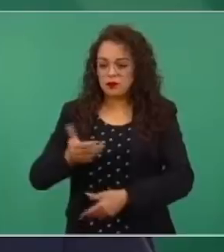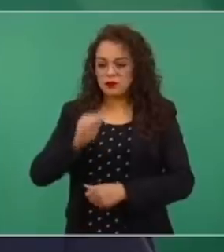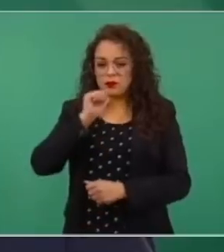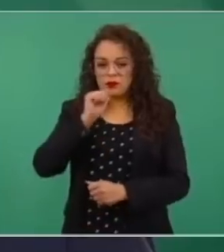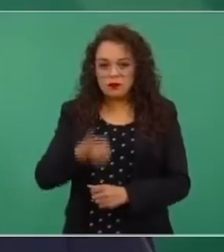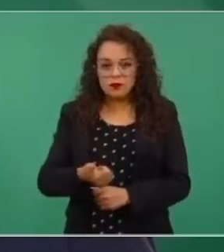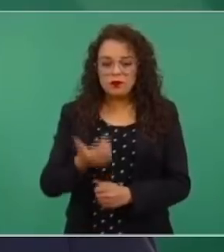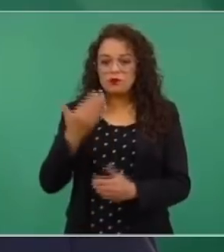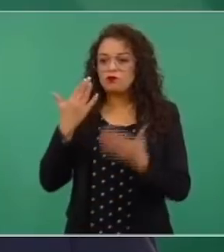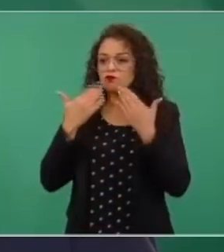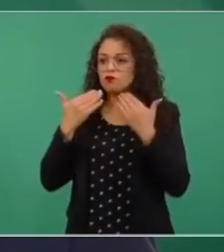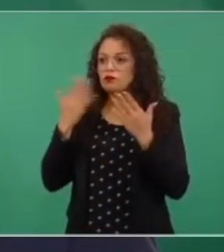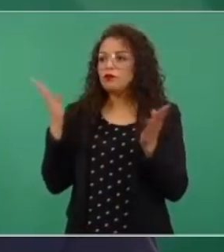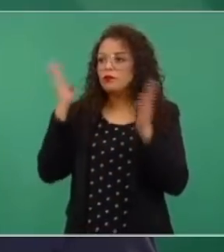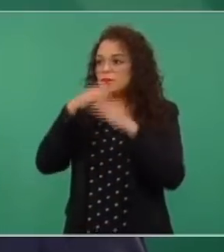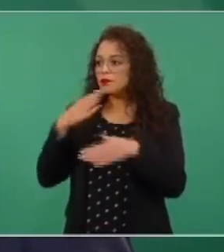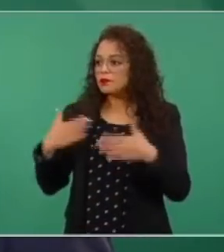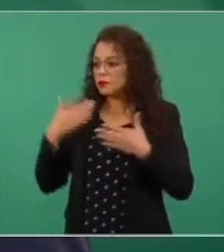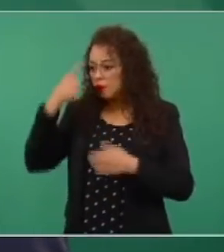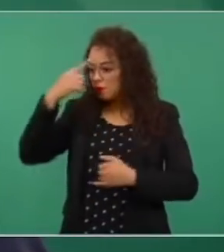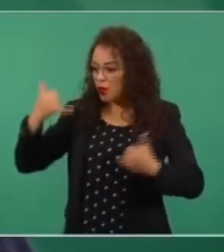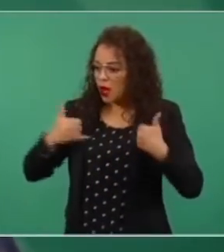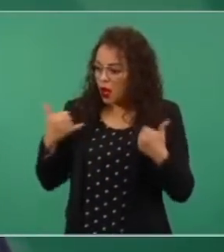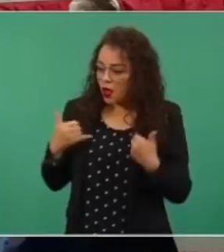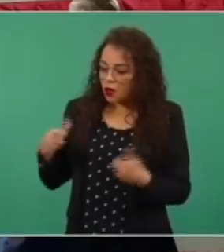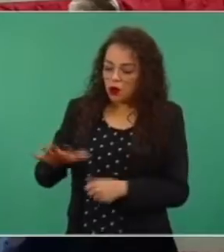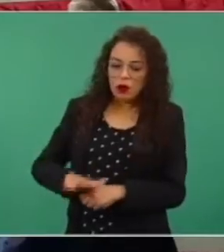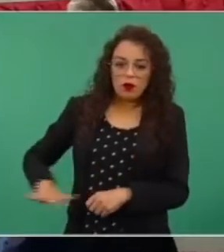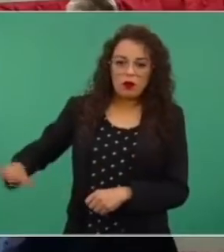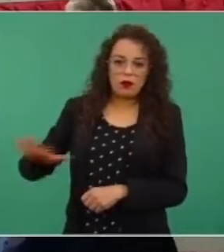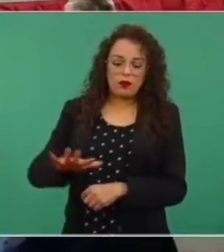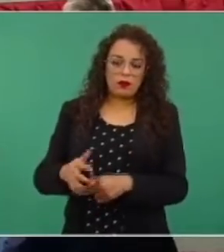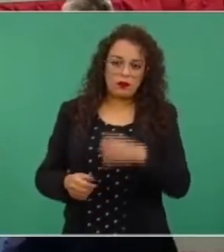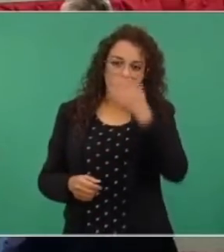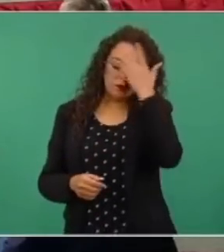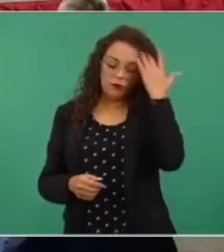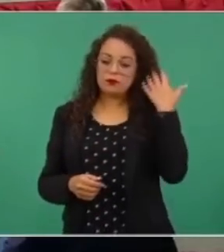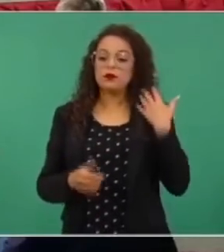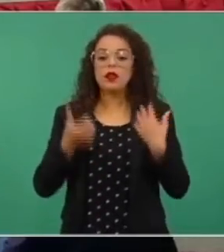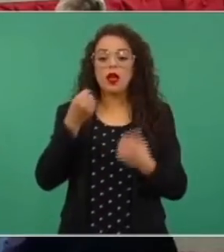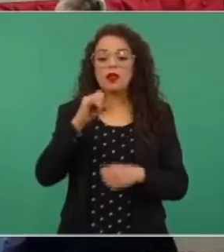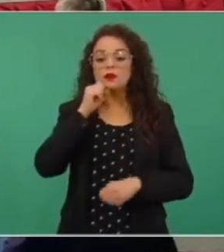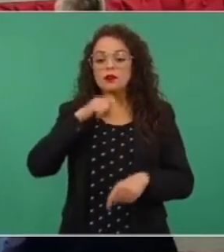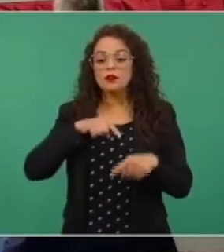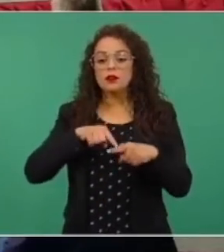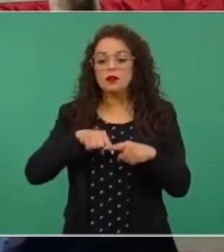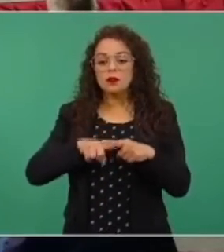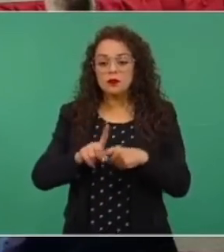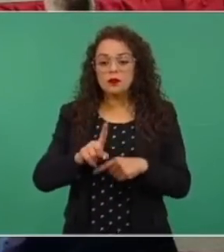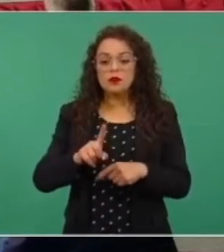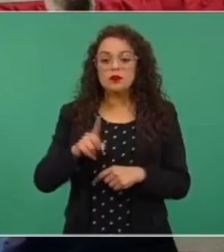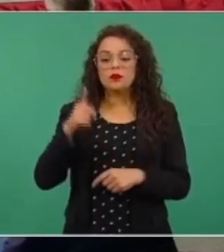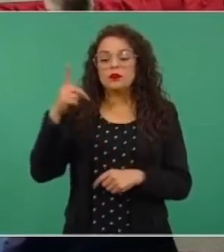los jóvenes. Entonces así comenzó. Lo mismo en ciudades